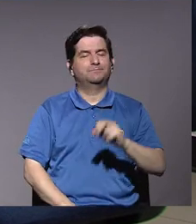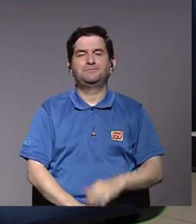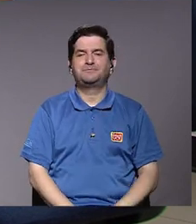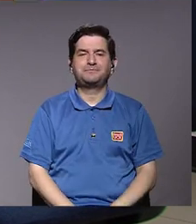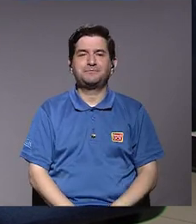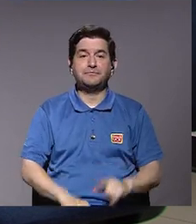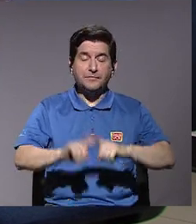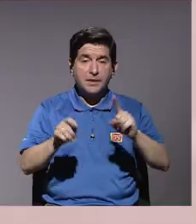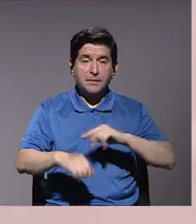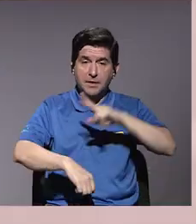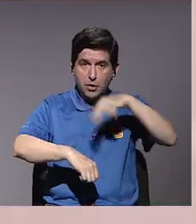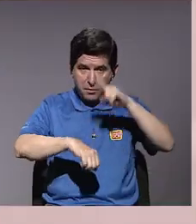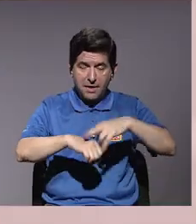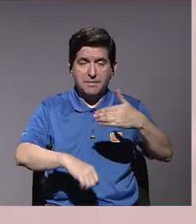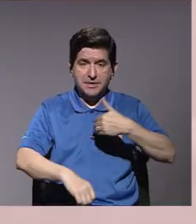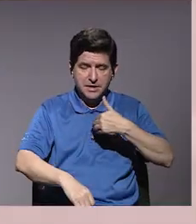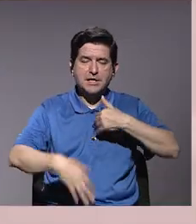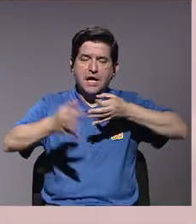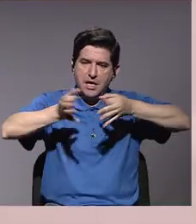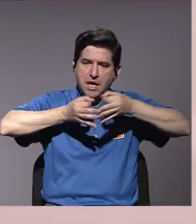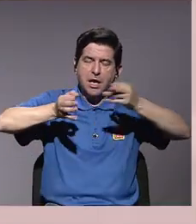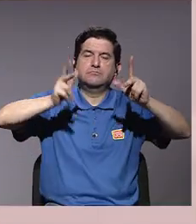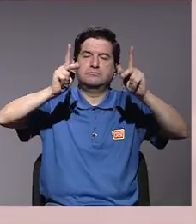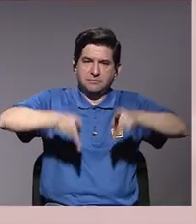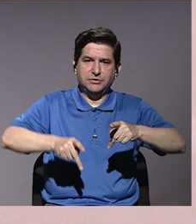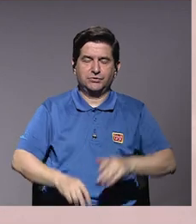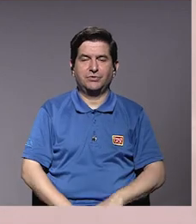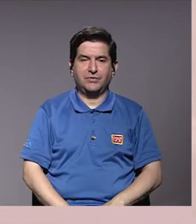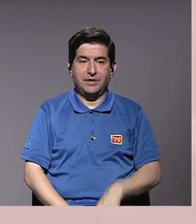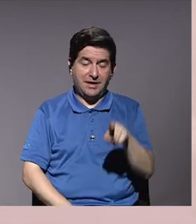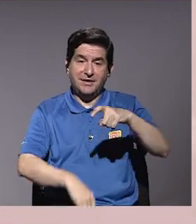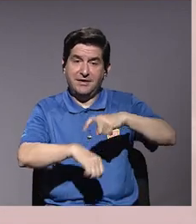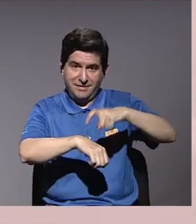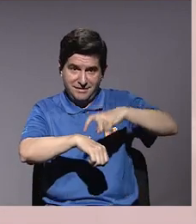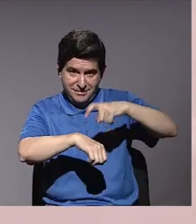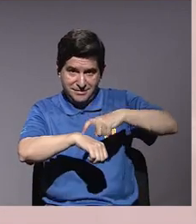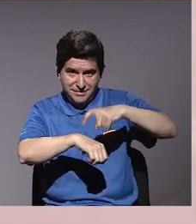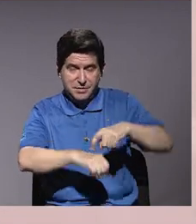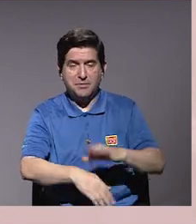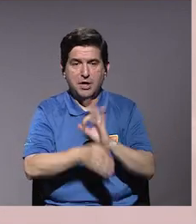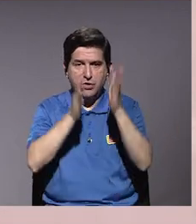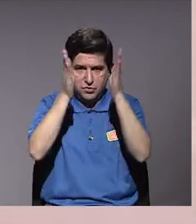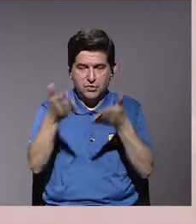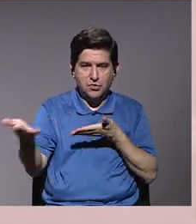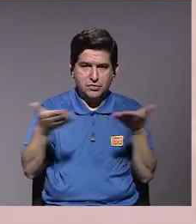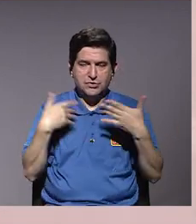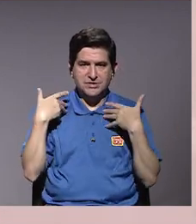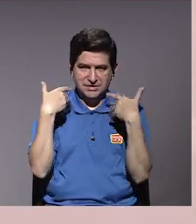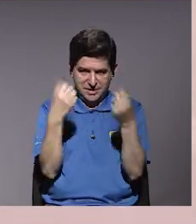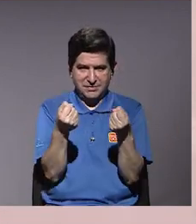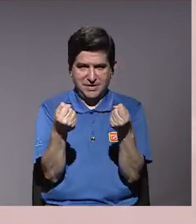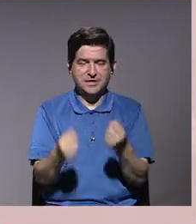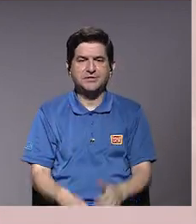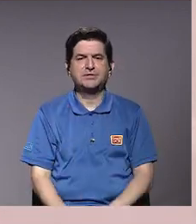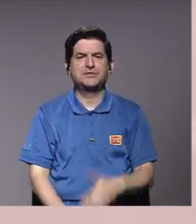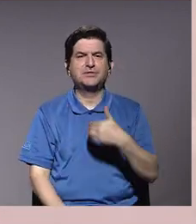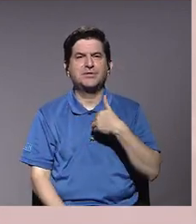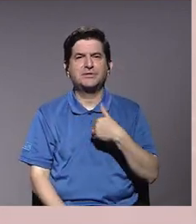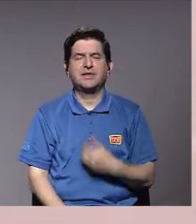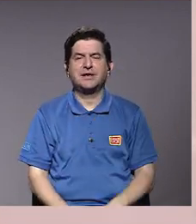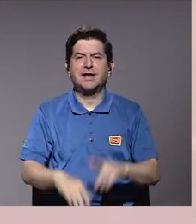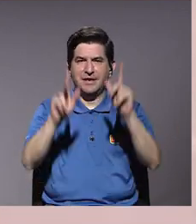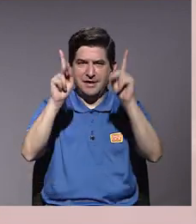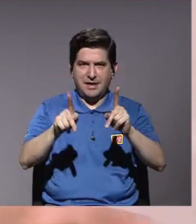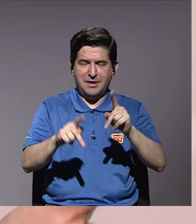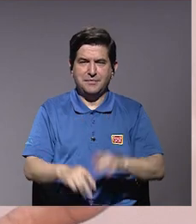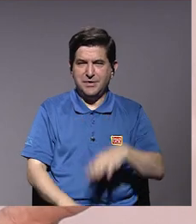okay. Pero generalmente siempre conlleva una explicación de la persona y ahí es donde el funcionario, el servicio de salud, tendría que